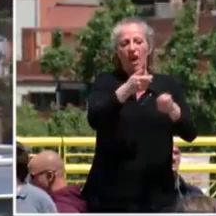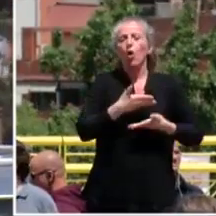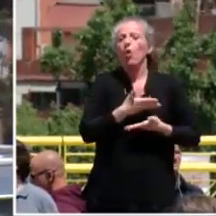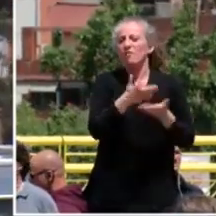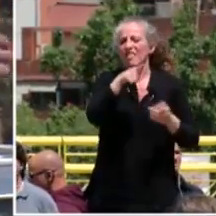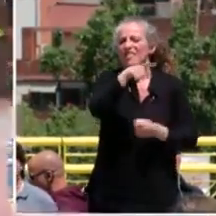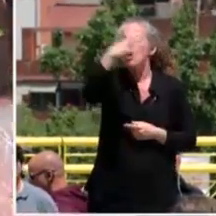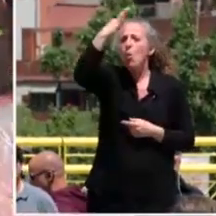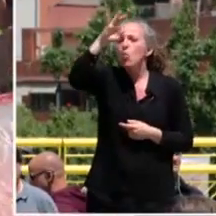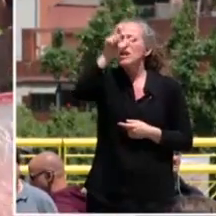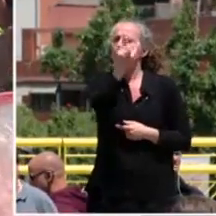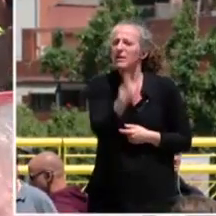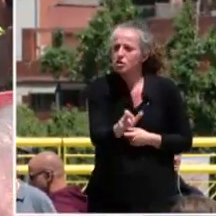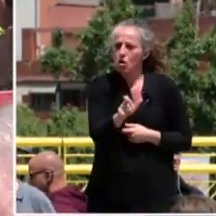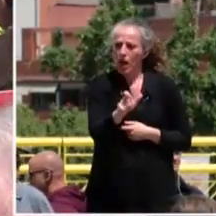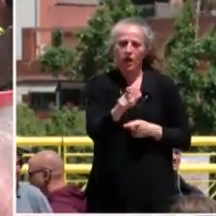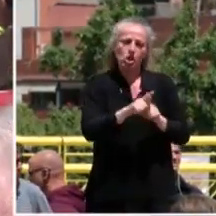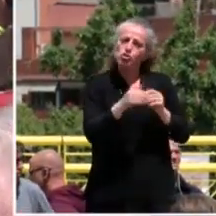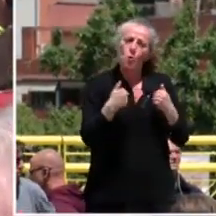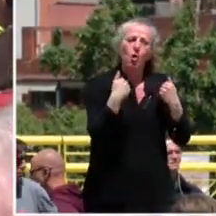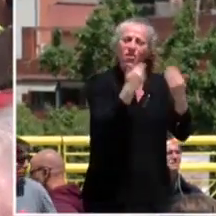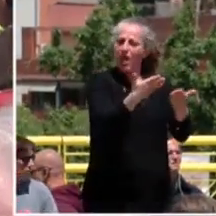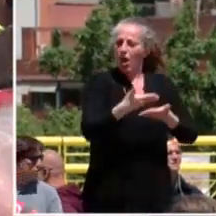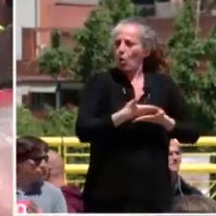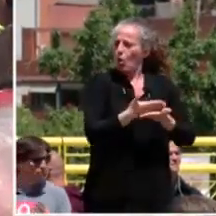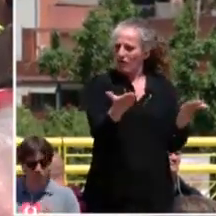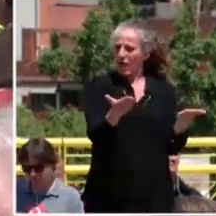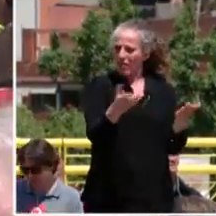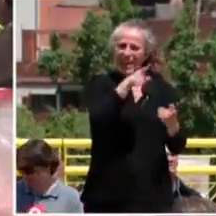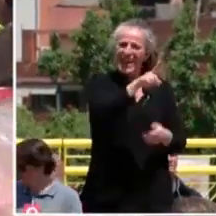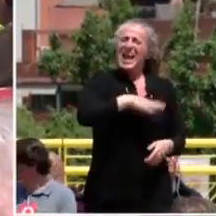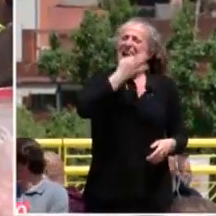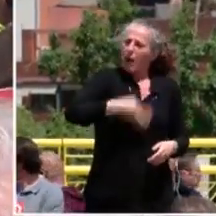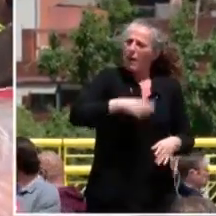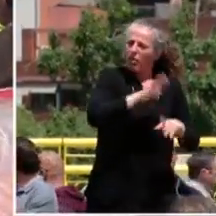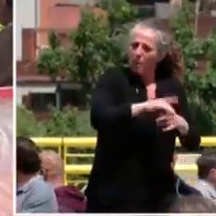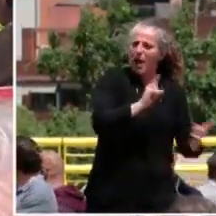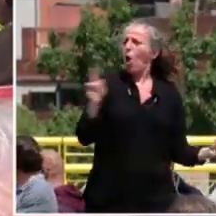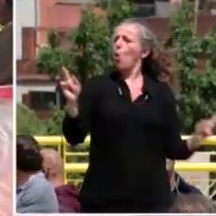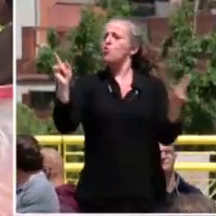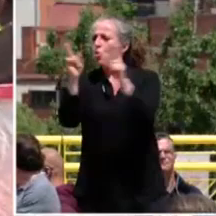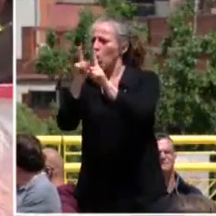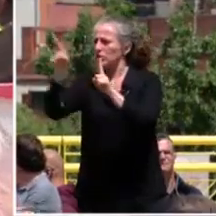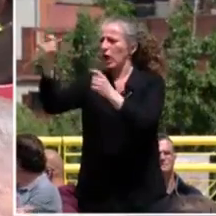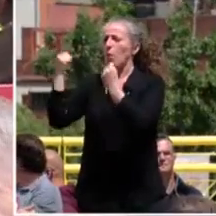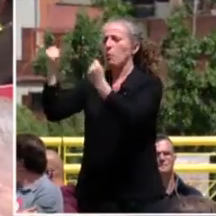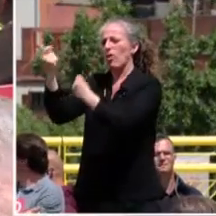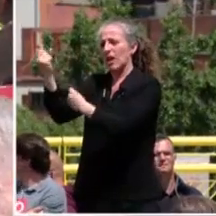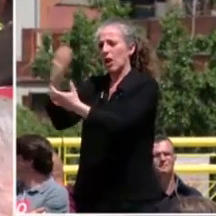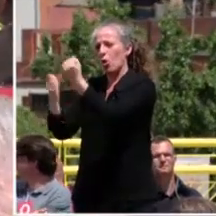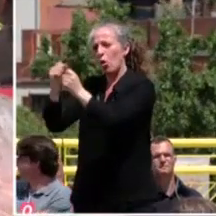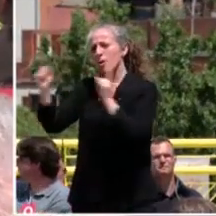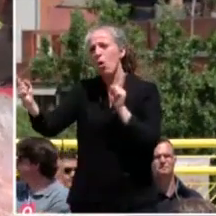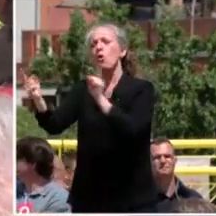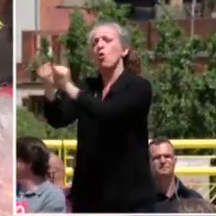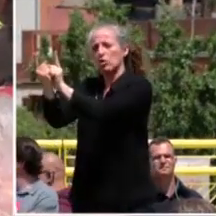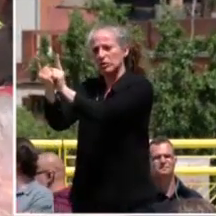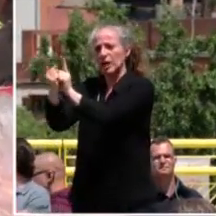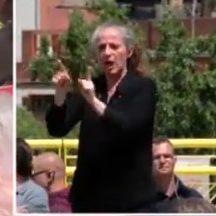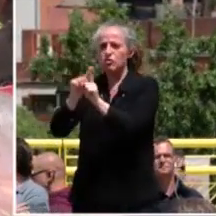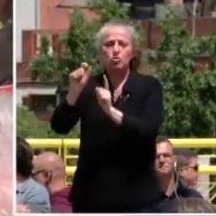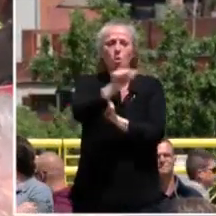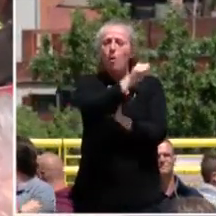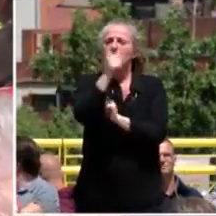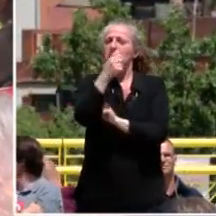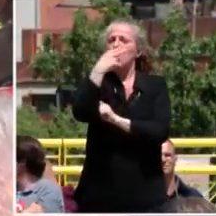la única persona en la que podemos confiar aquí en barcelona de que sea capaz de enfrentarse al poder económico y poner por delante de todos los intereses de